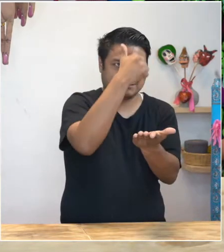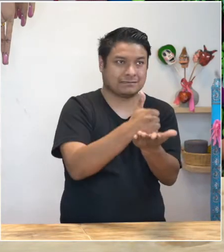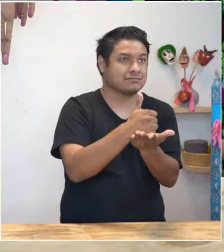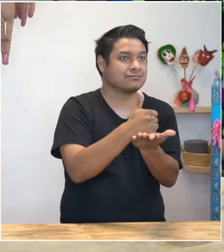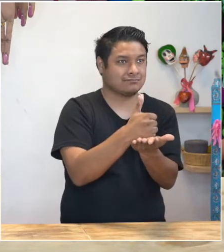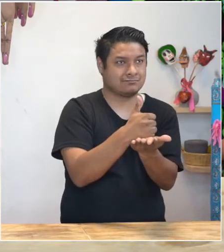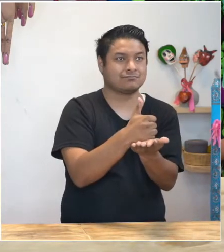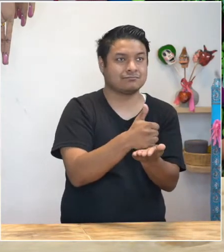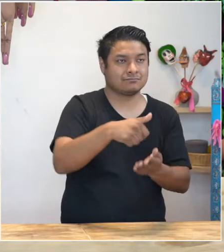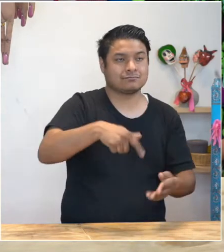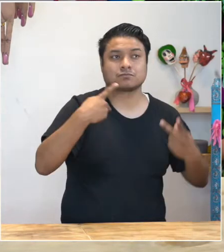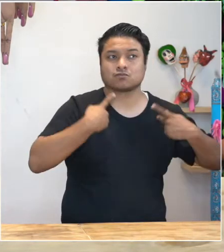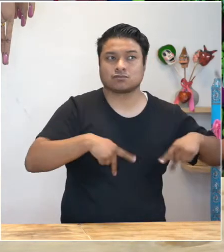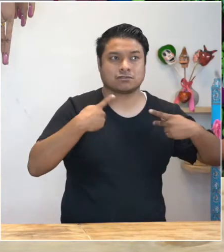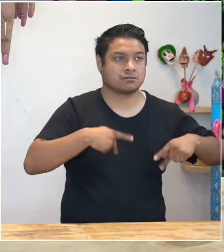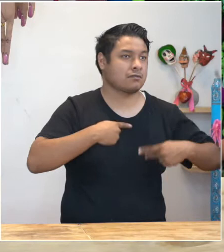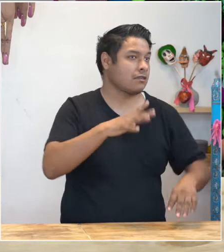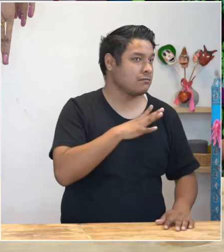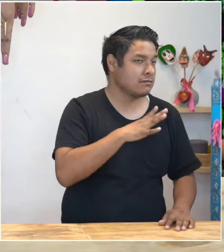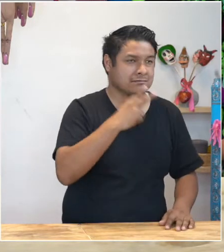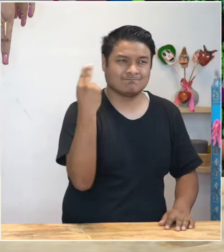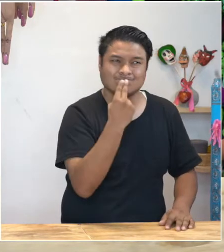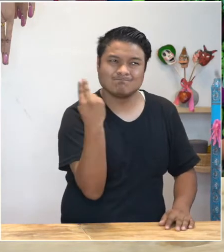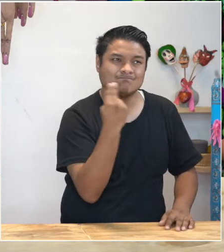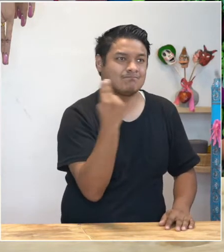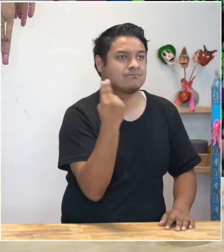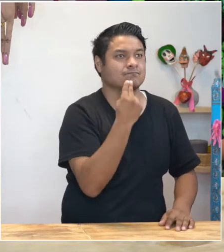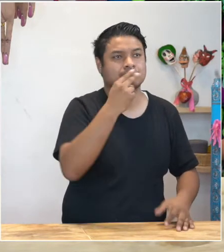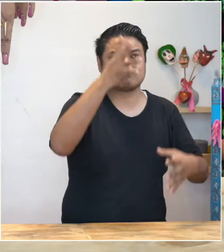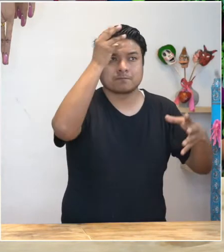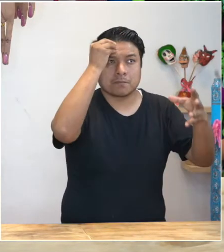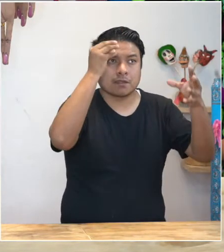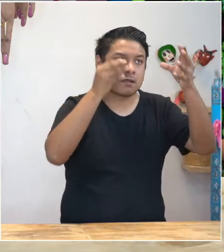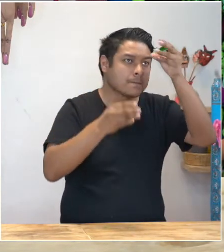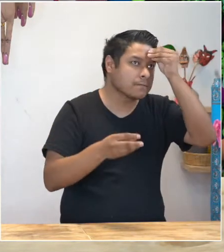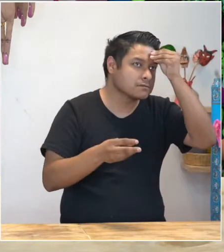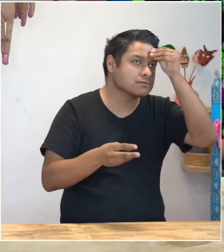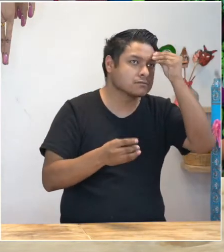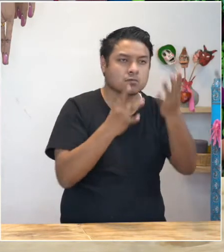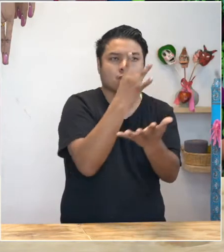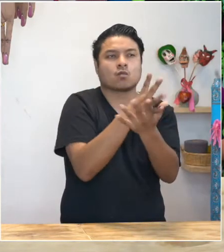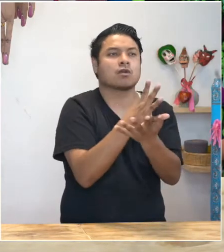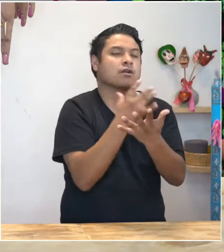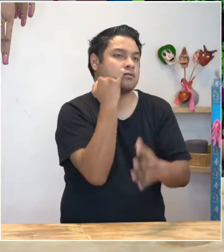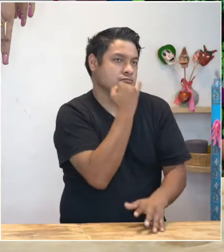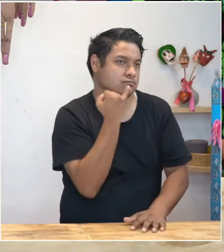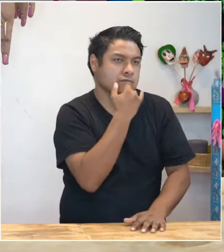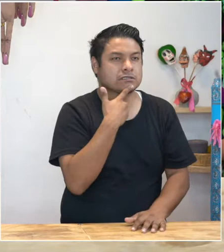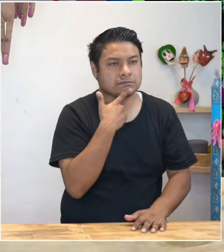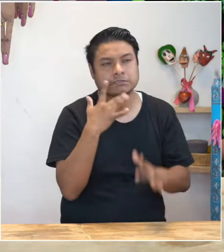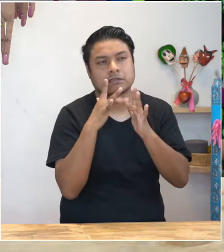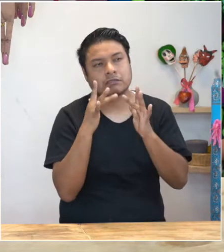sorda, su misma lengua, que es la lengua de señas mexicana. Considero que